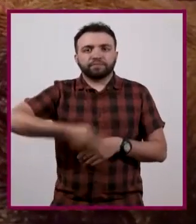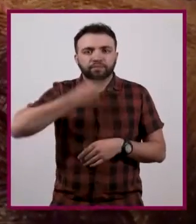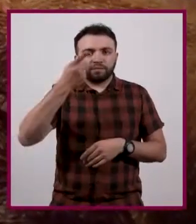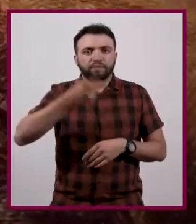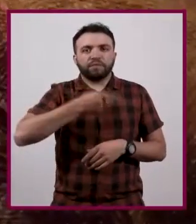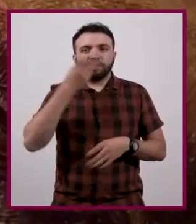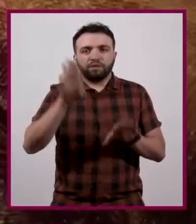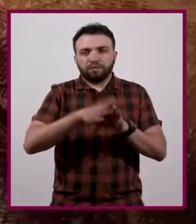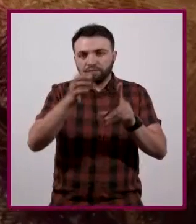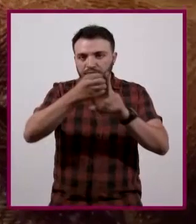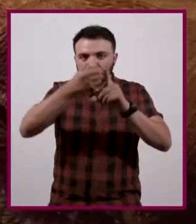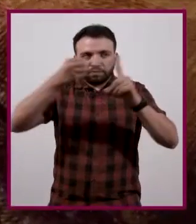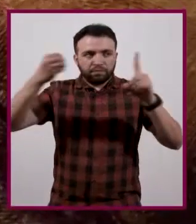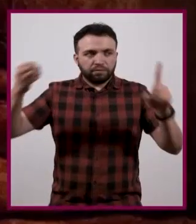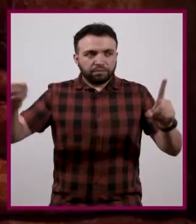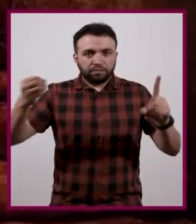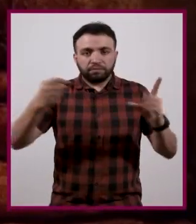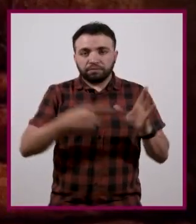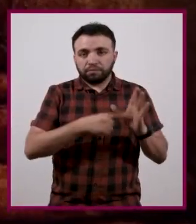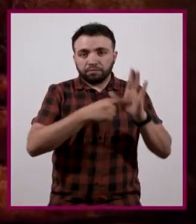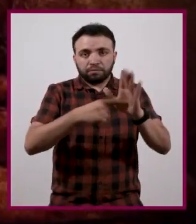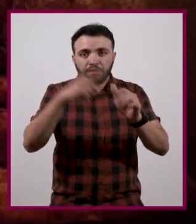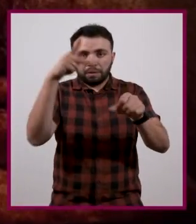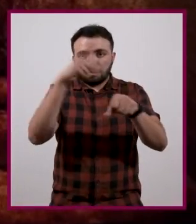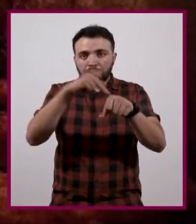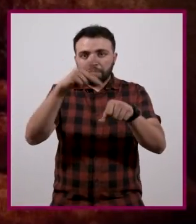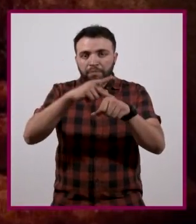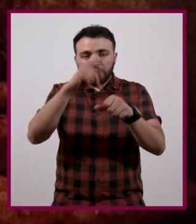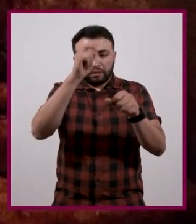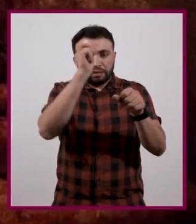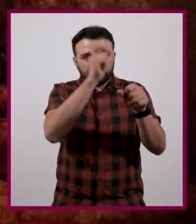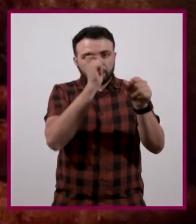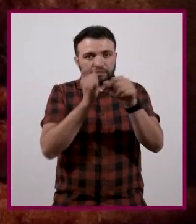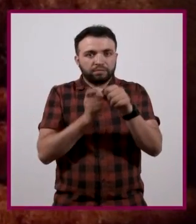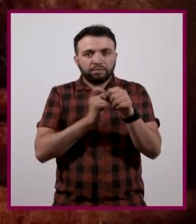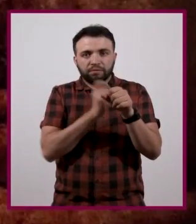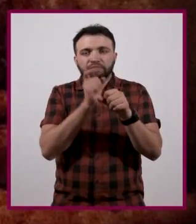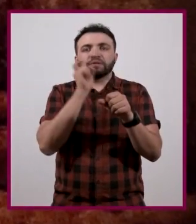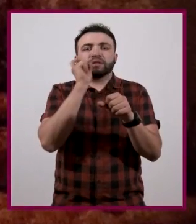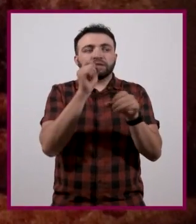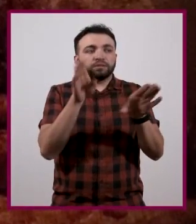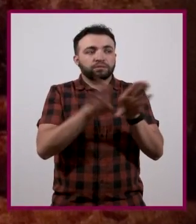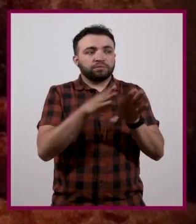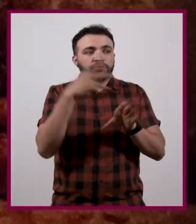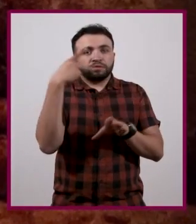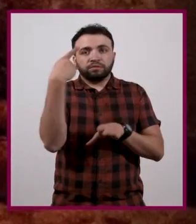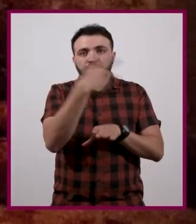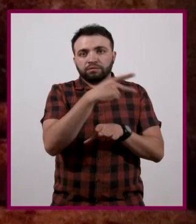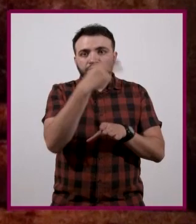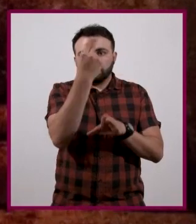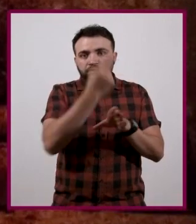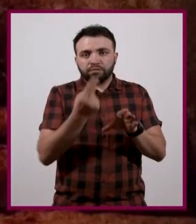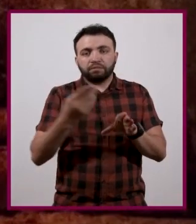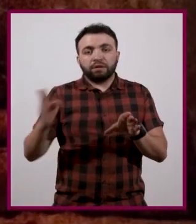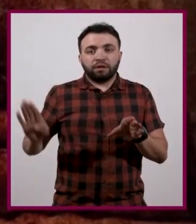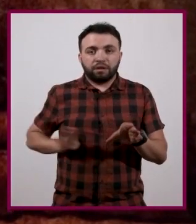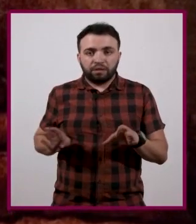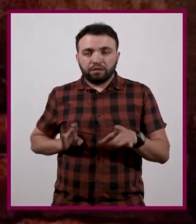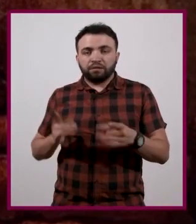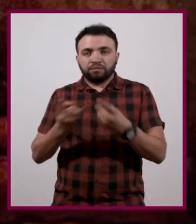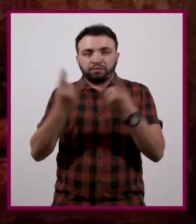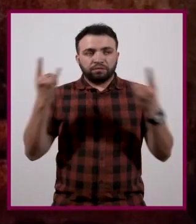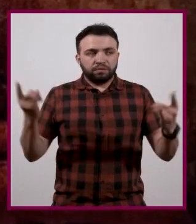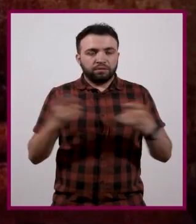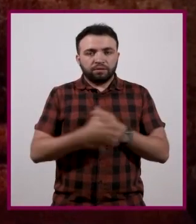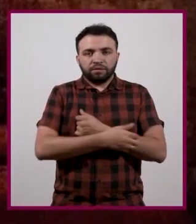una serie de eventos expresados en la piedra y que son eventos que podríamos llamar hasta cierto punto de carácter